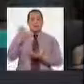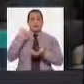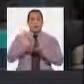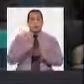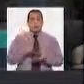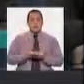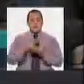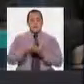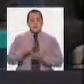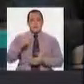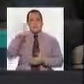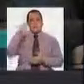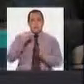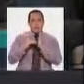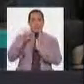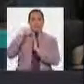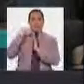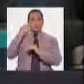la madurez política